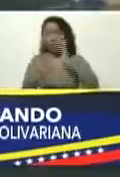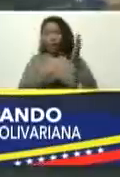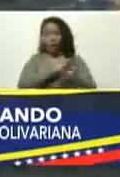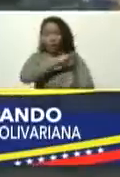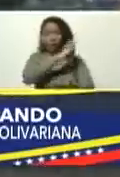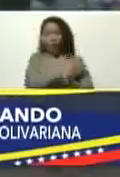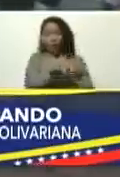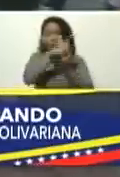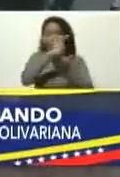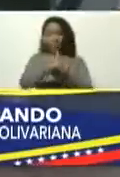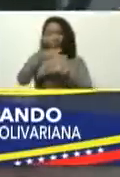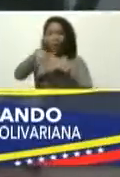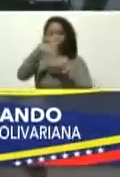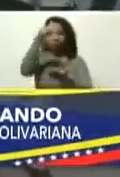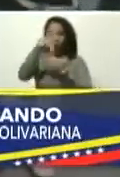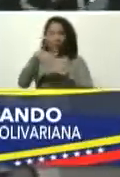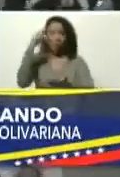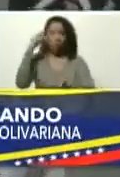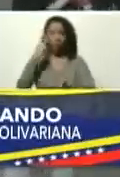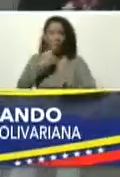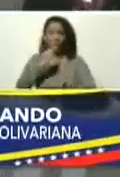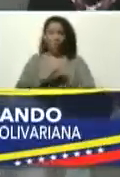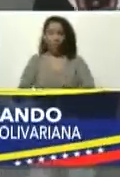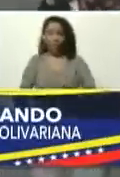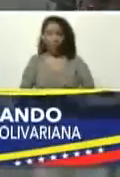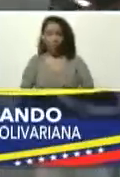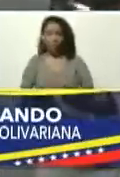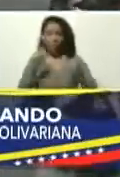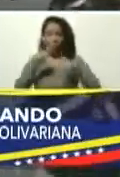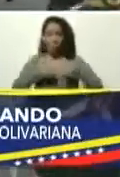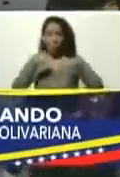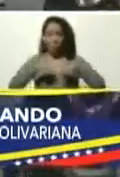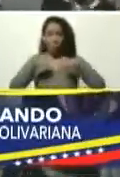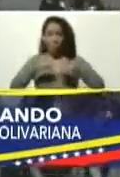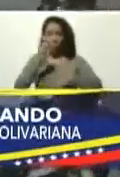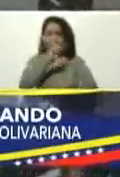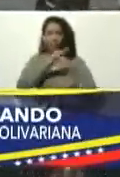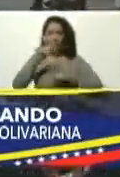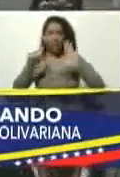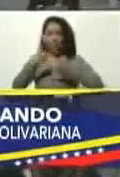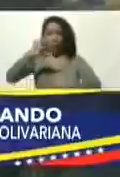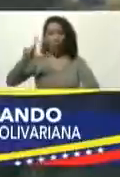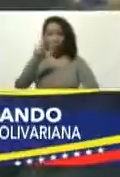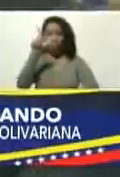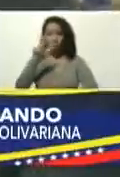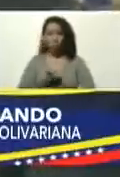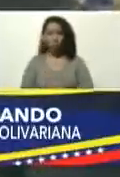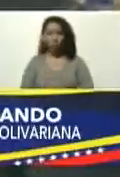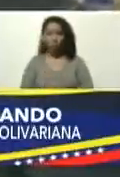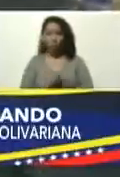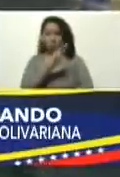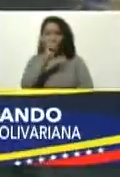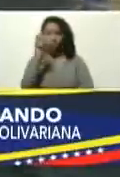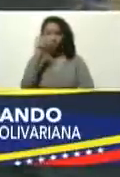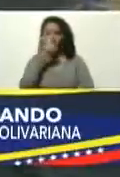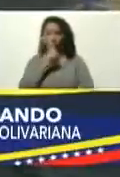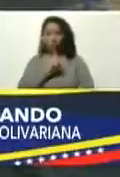Fuerza Armada Nacional Bolivariana. Hoy precisamente, 26 de julio, a 200